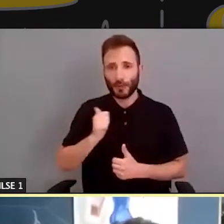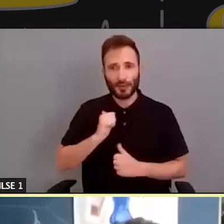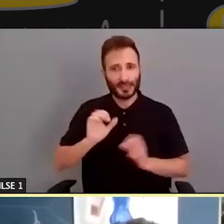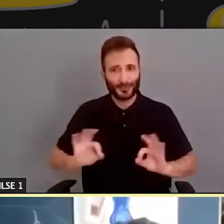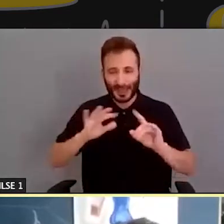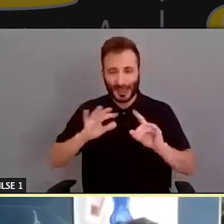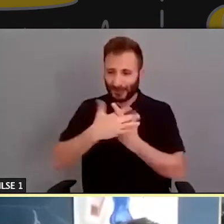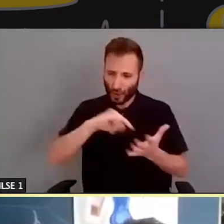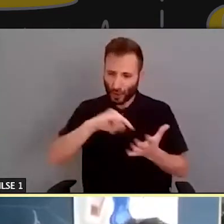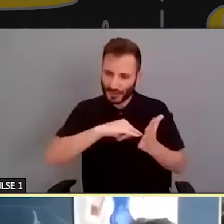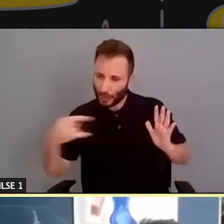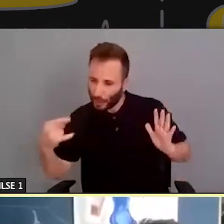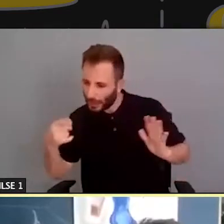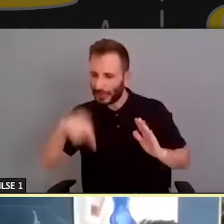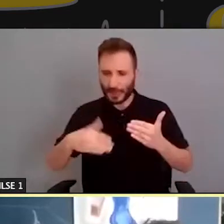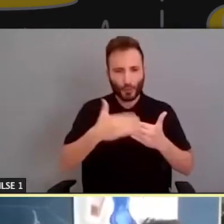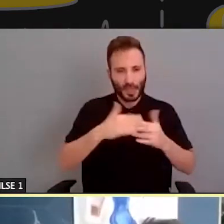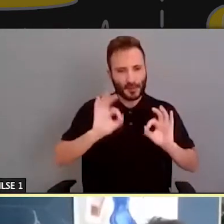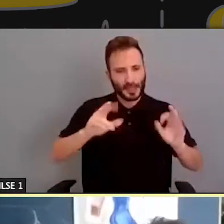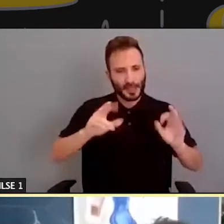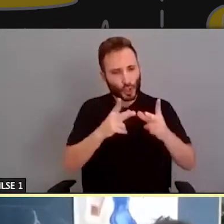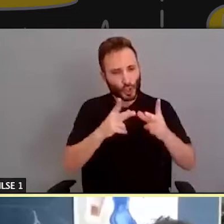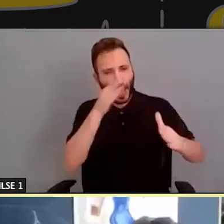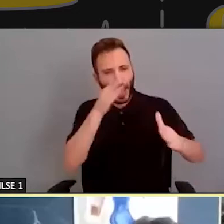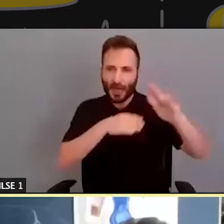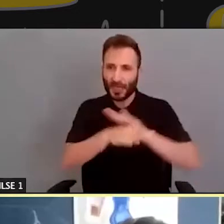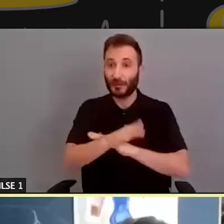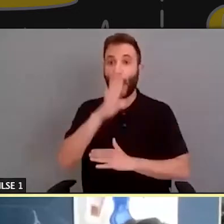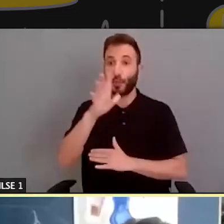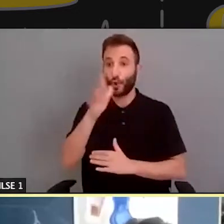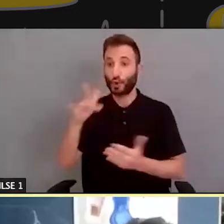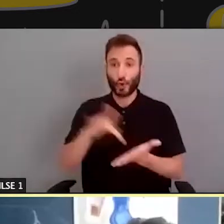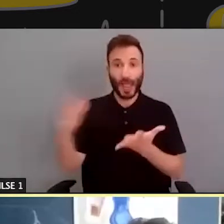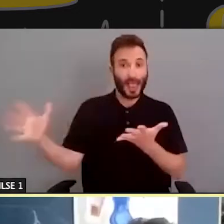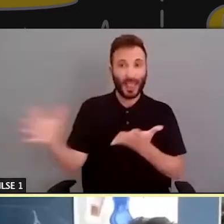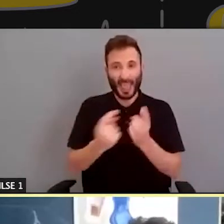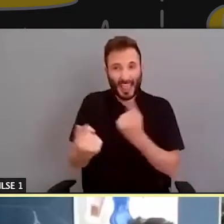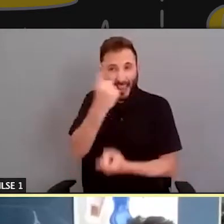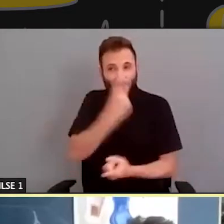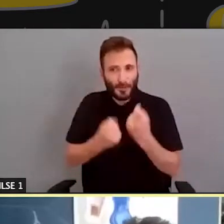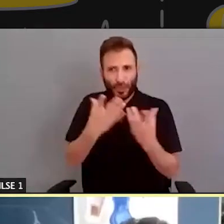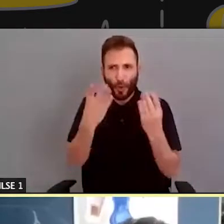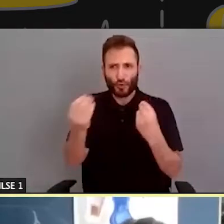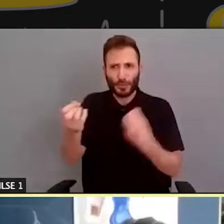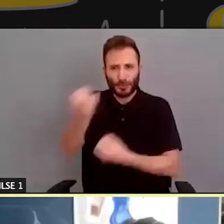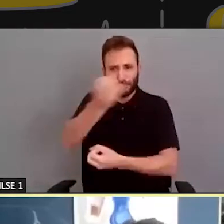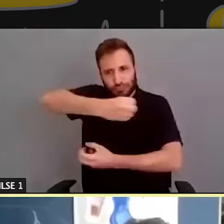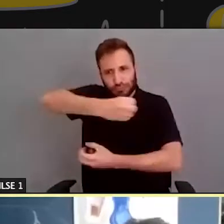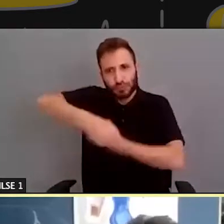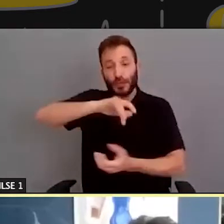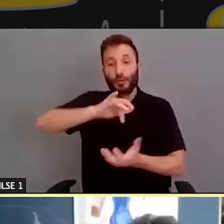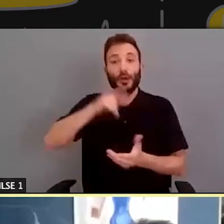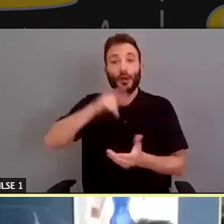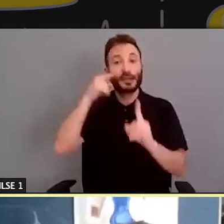tecnologías y la innovación social accesible, porque hay muchísima información circulante circulando, y para que las personas con